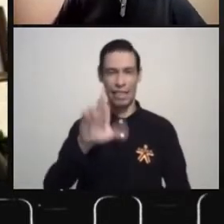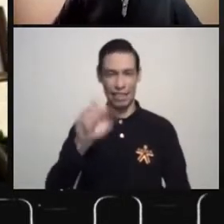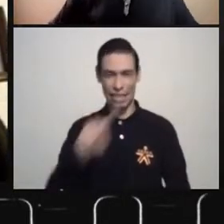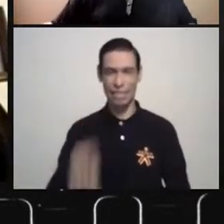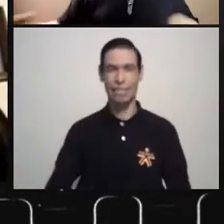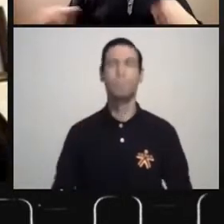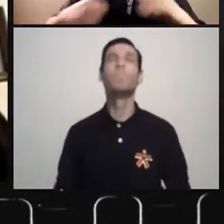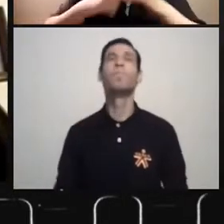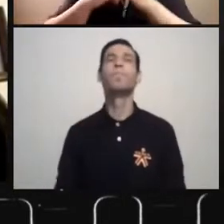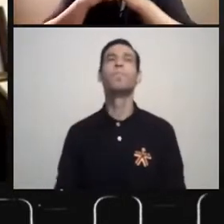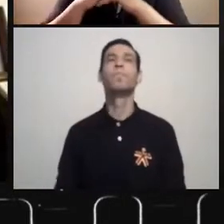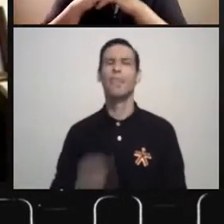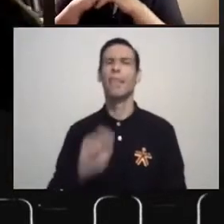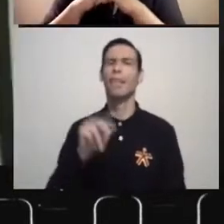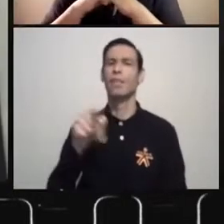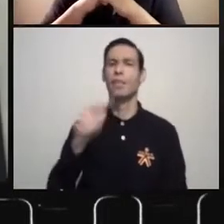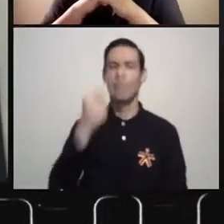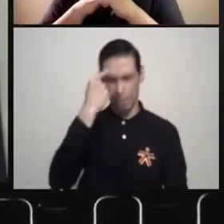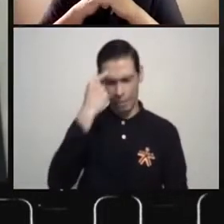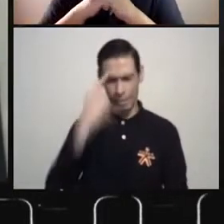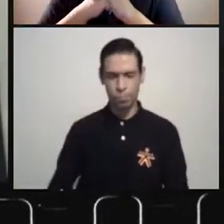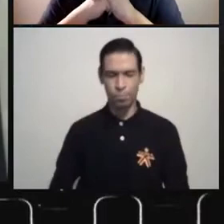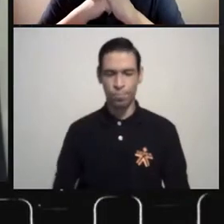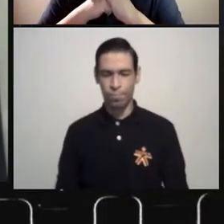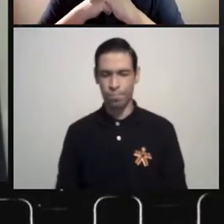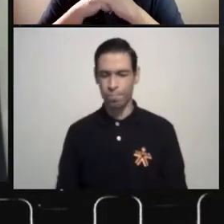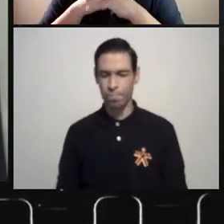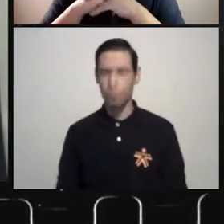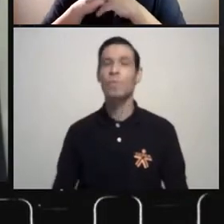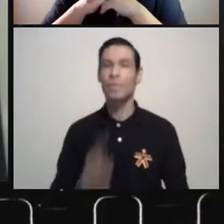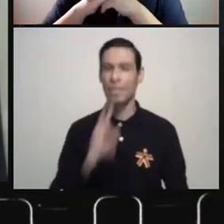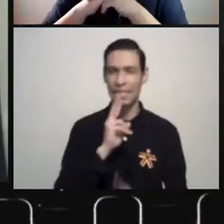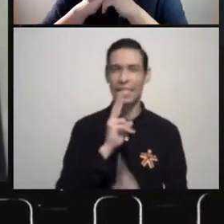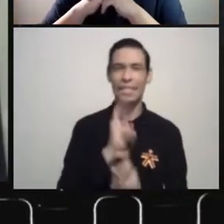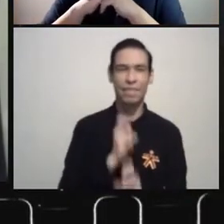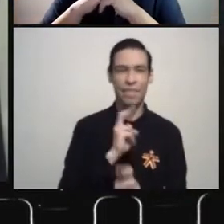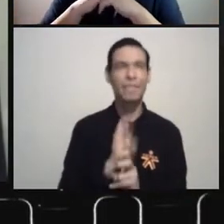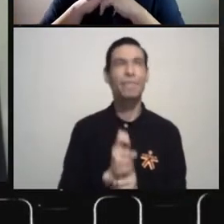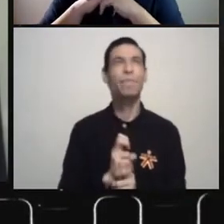se te ocurre? Es difícil porque creo que cada proyecto trae